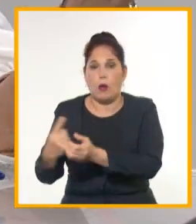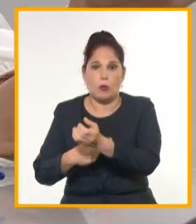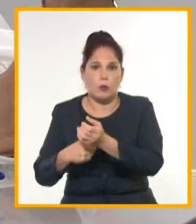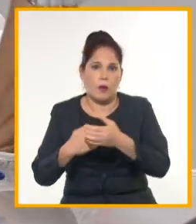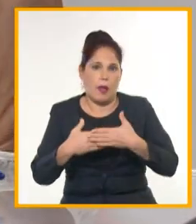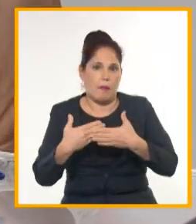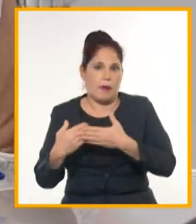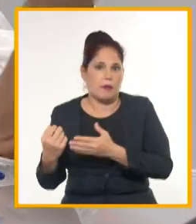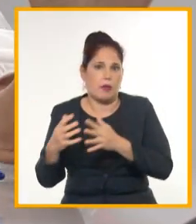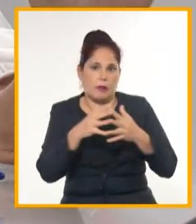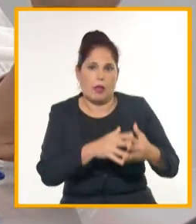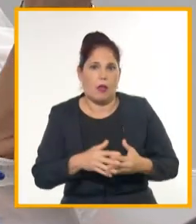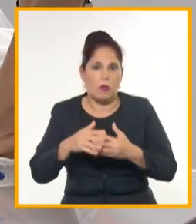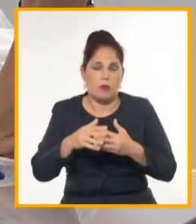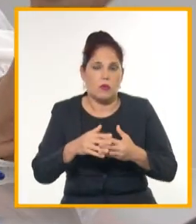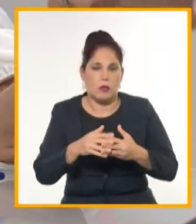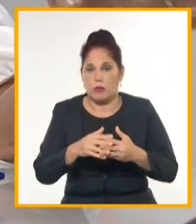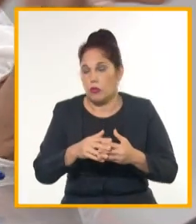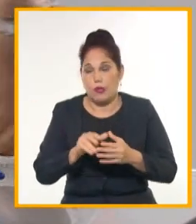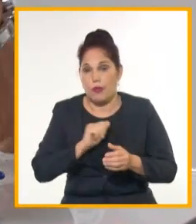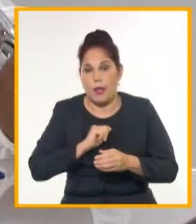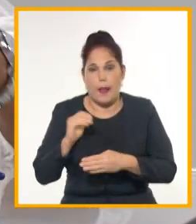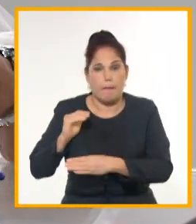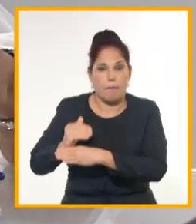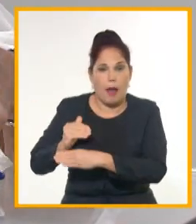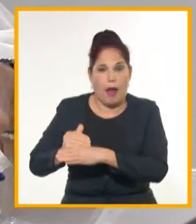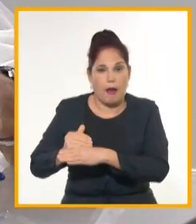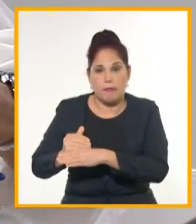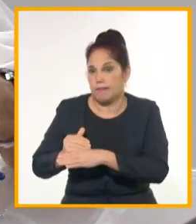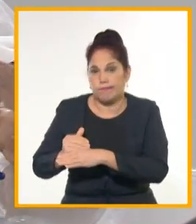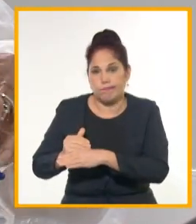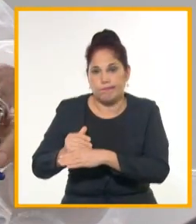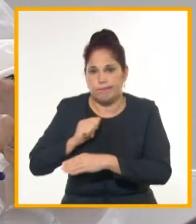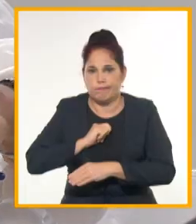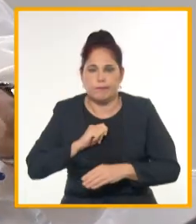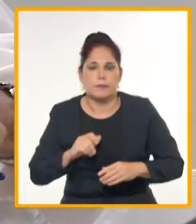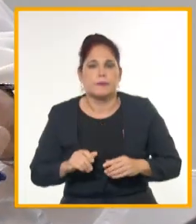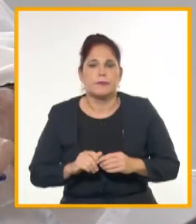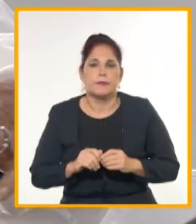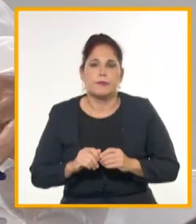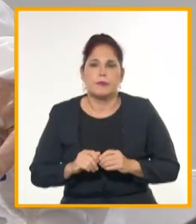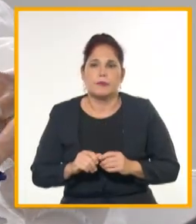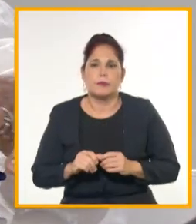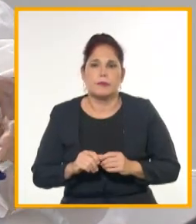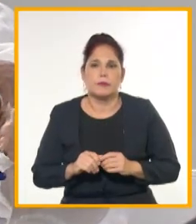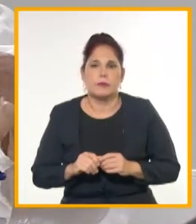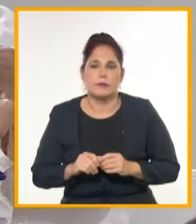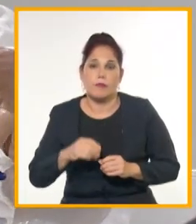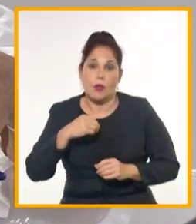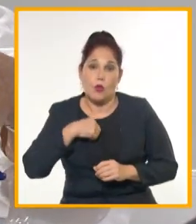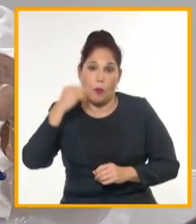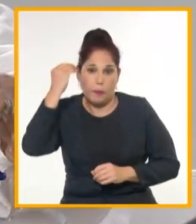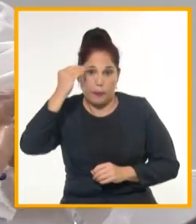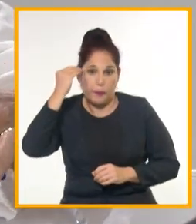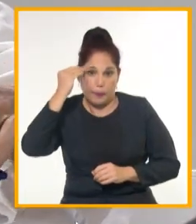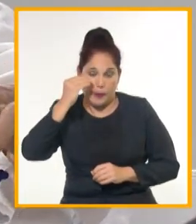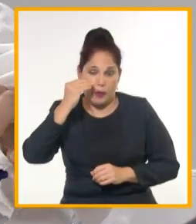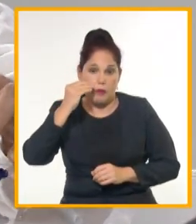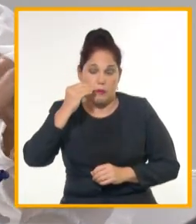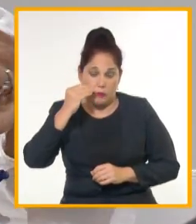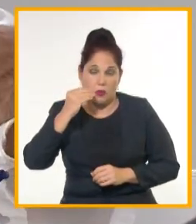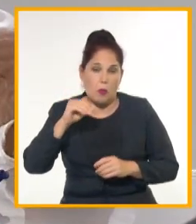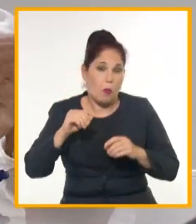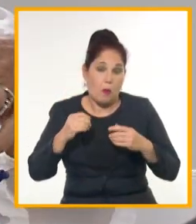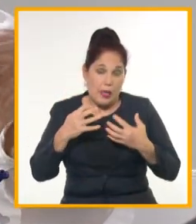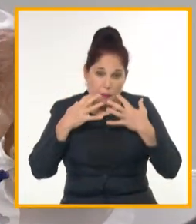única. Hubo otras 5 empresas estadounidenses que importaron. Entonces, yo pienso que el asunto de la magnitud de esto